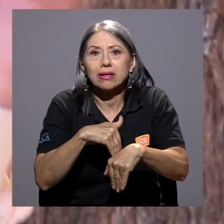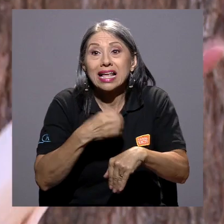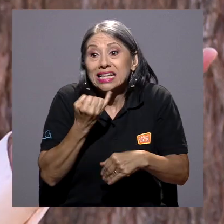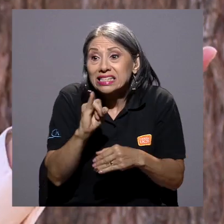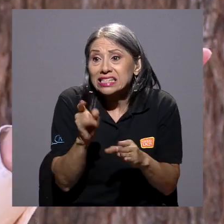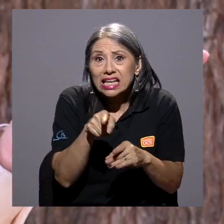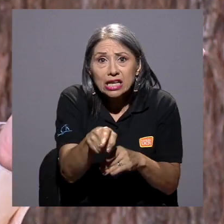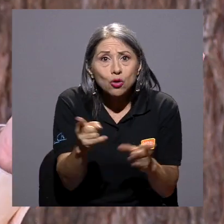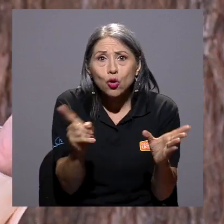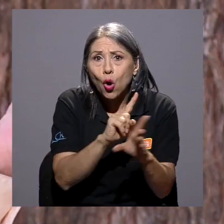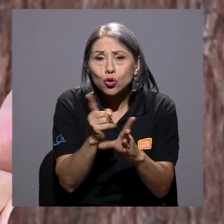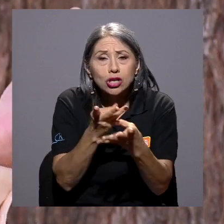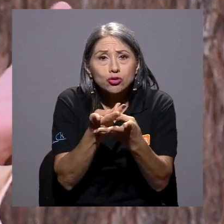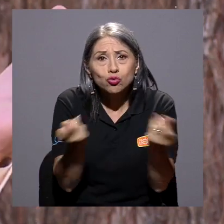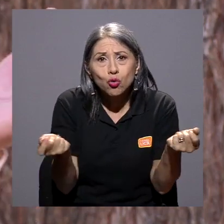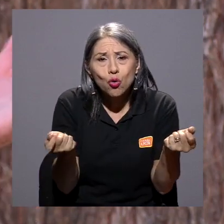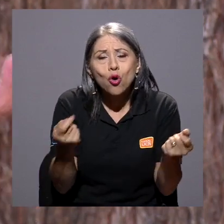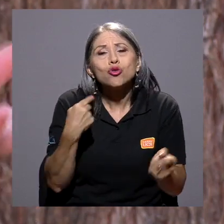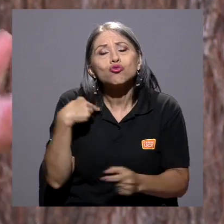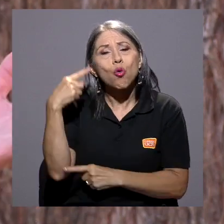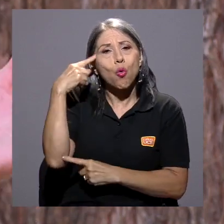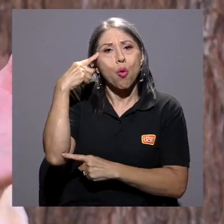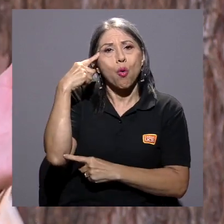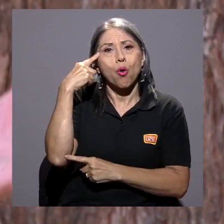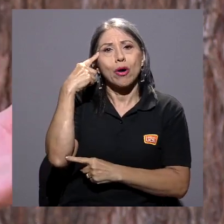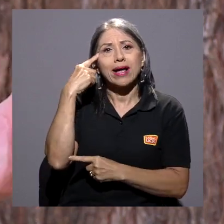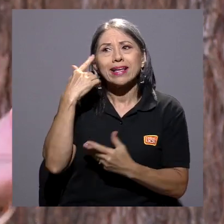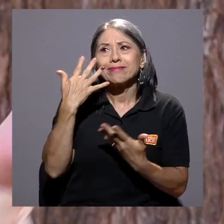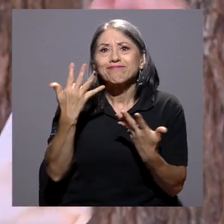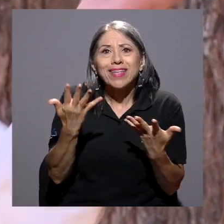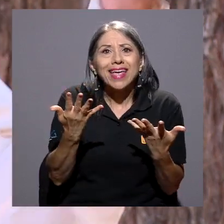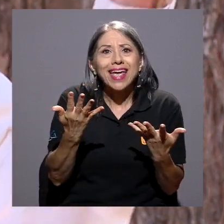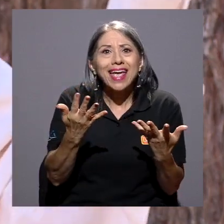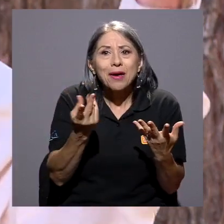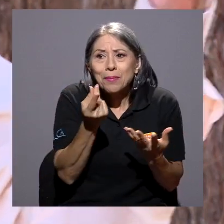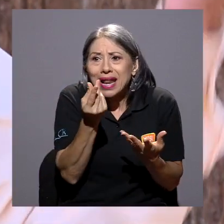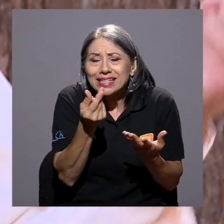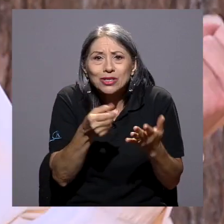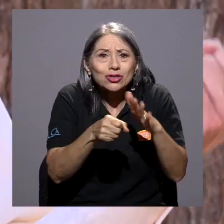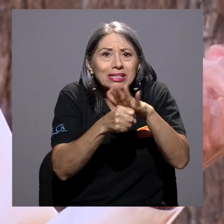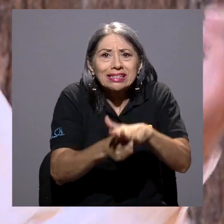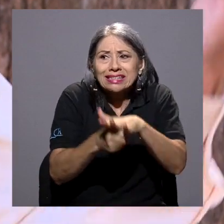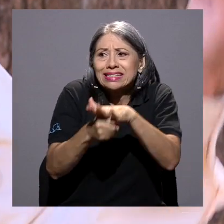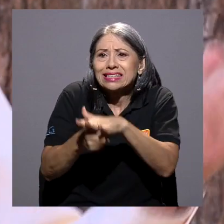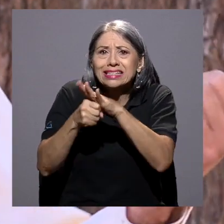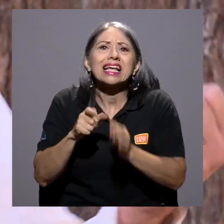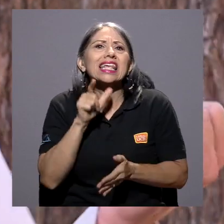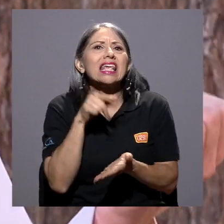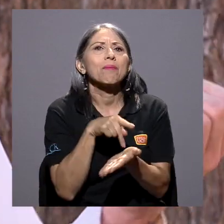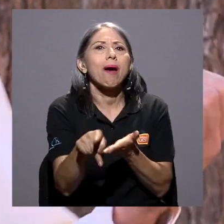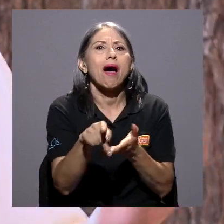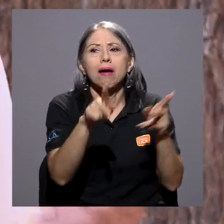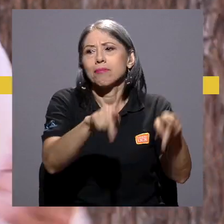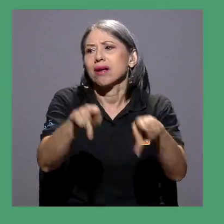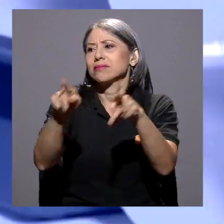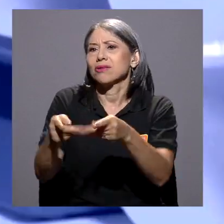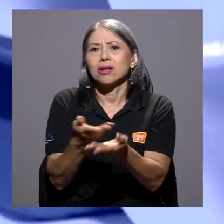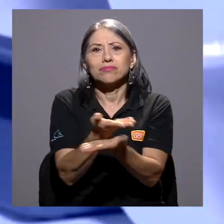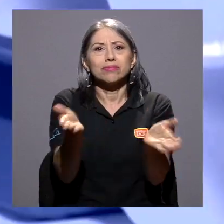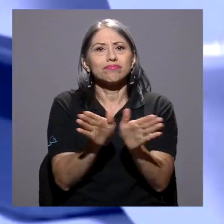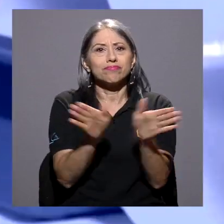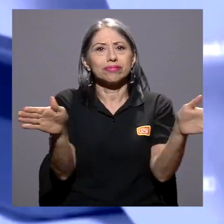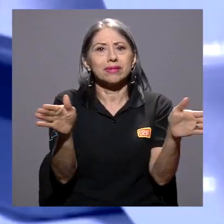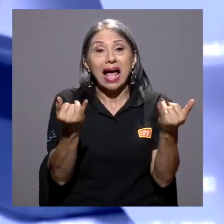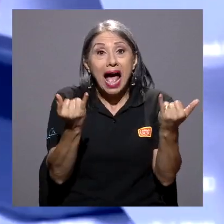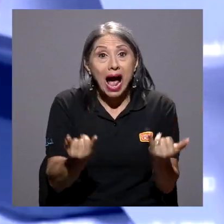gobierno no arregle el problema fiscal, yo considero que la presión sobre los precios va a caer sobre la población. Entonces, en este